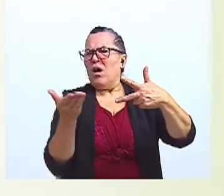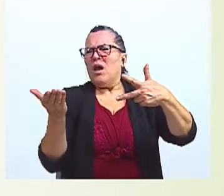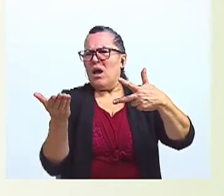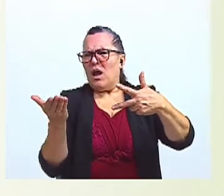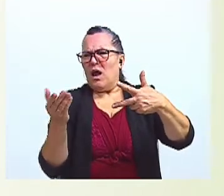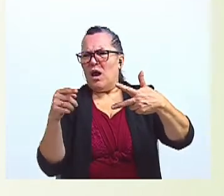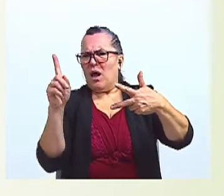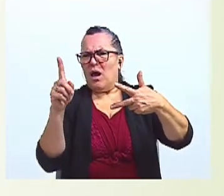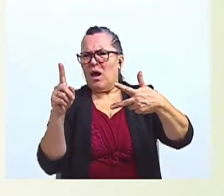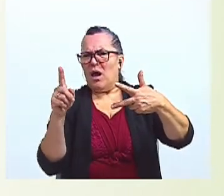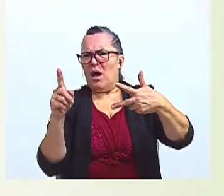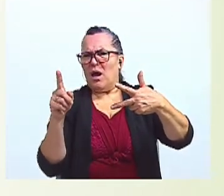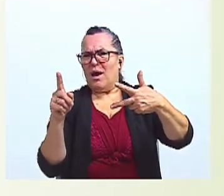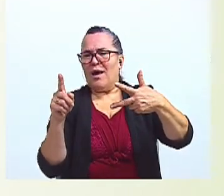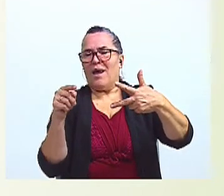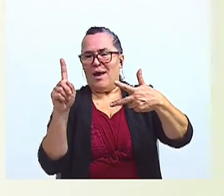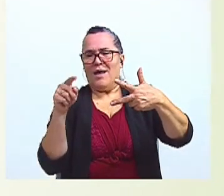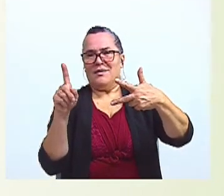que.